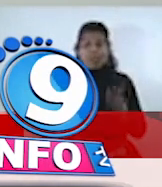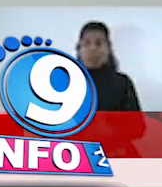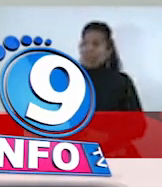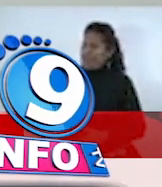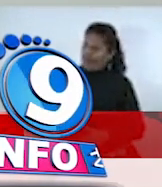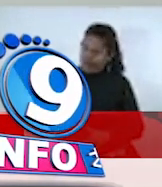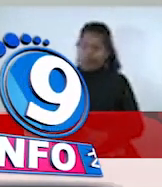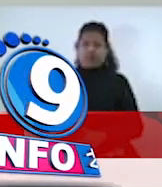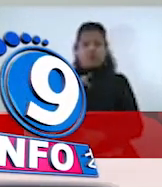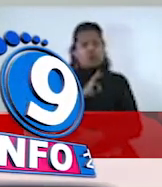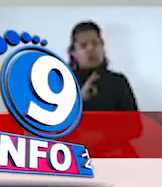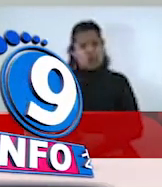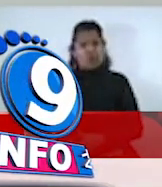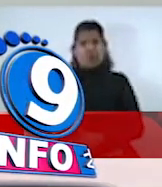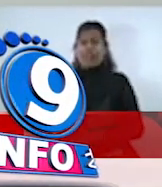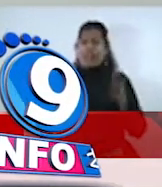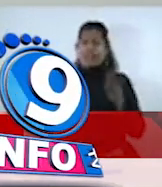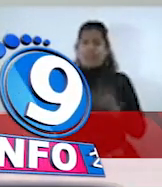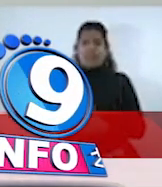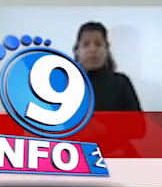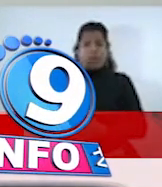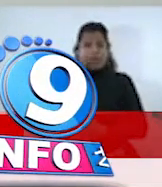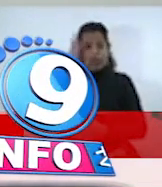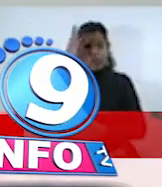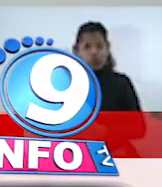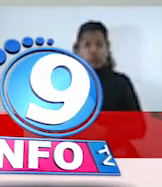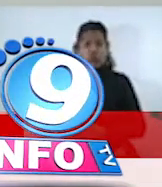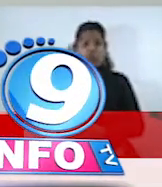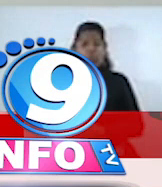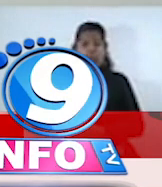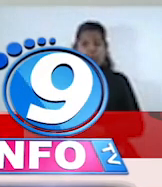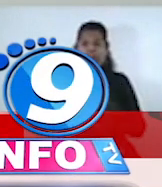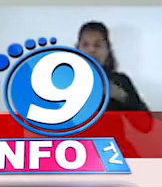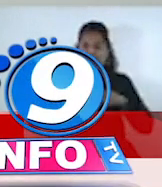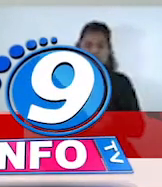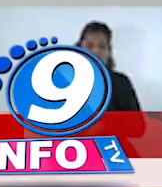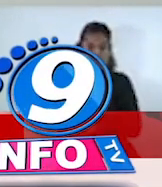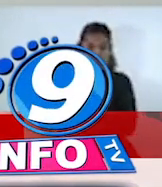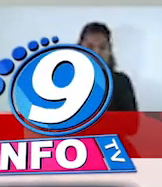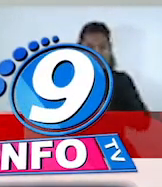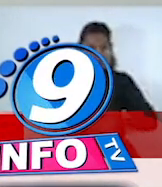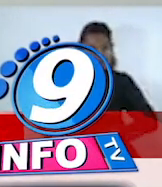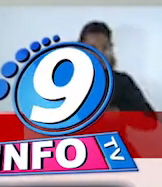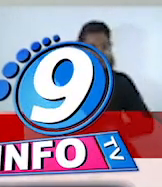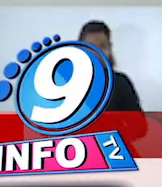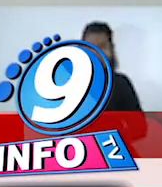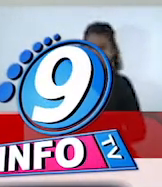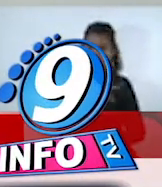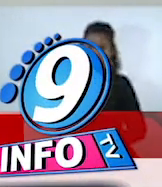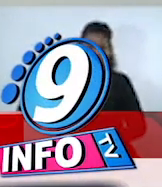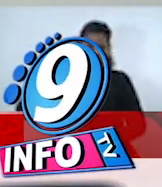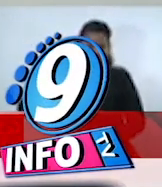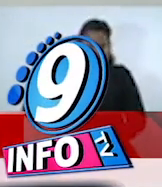manera podremos hacer visible los efectos del derroche, de las malas prácticas y de los abusos del